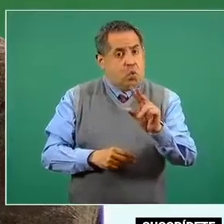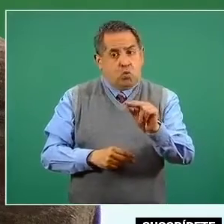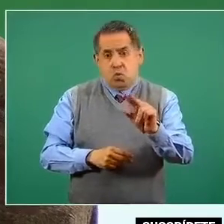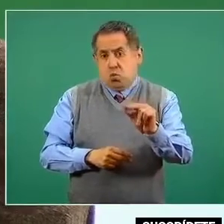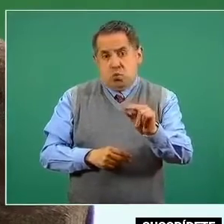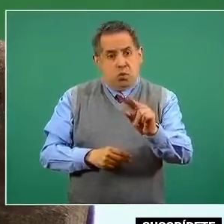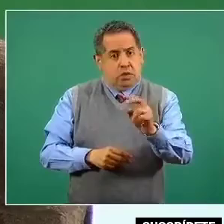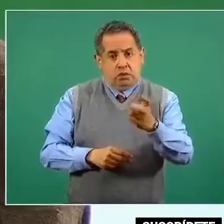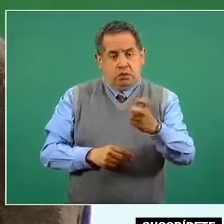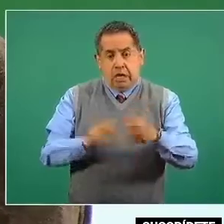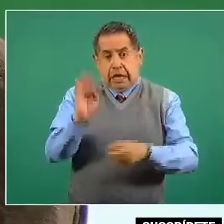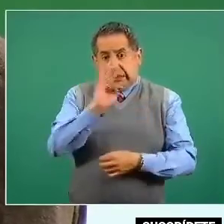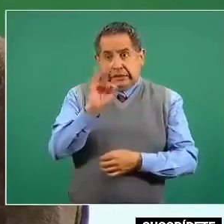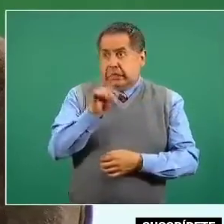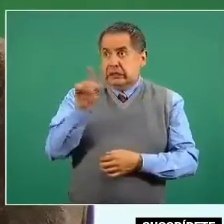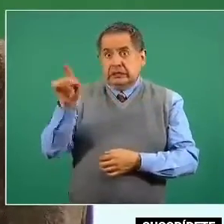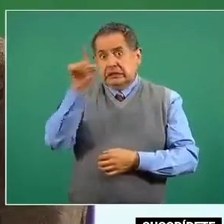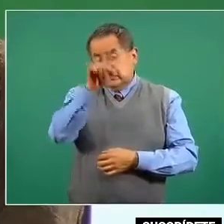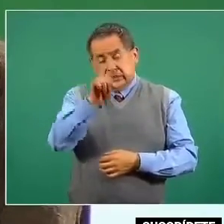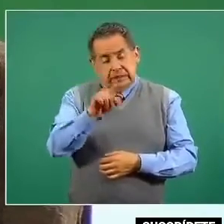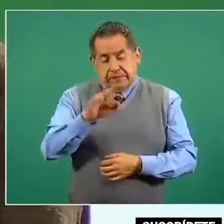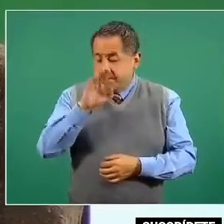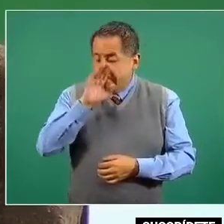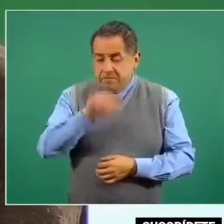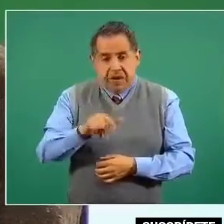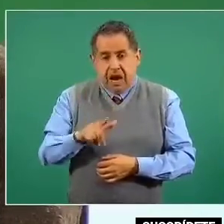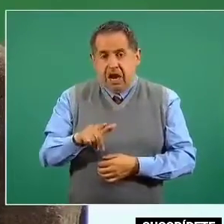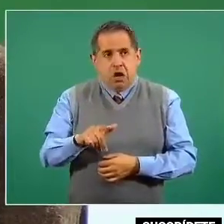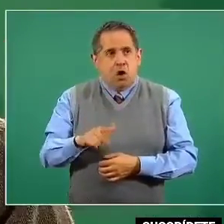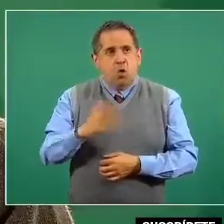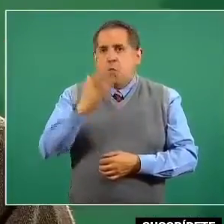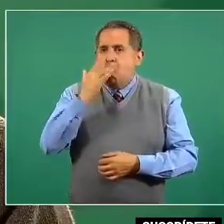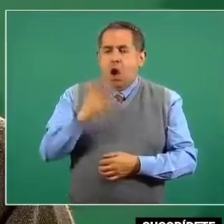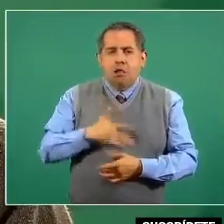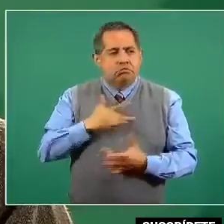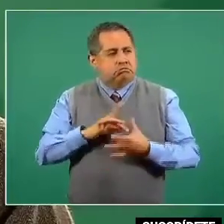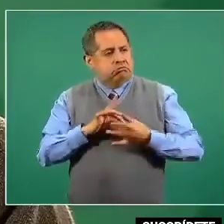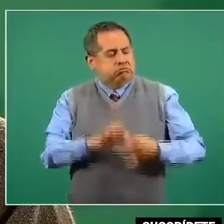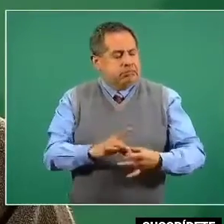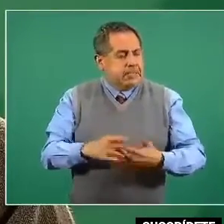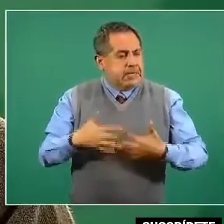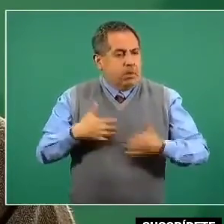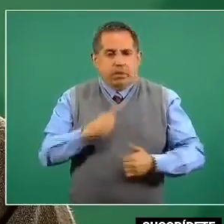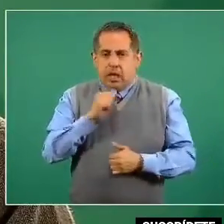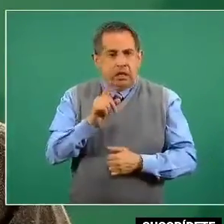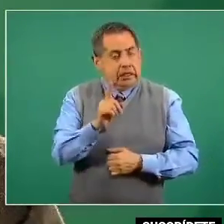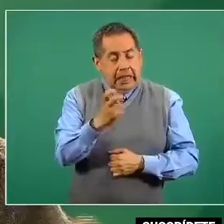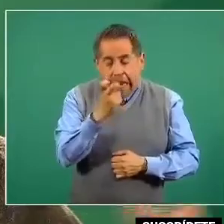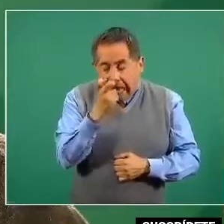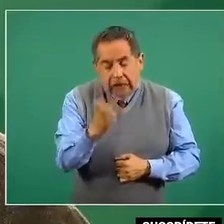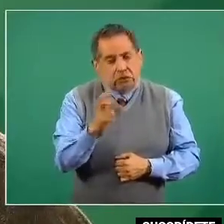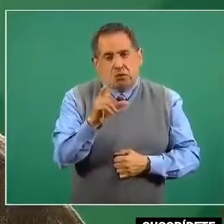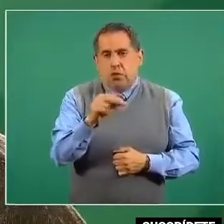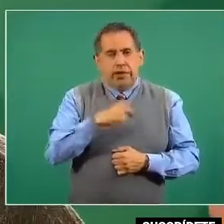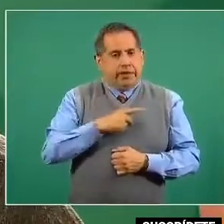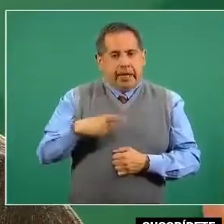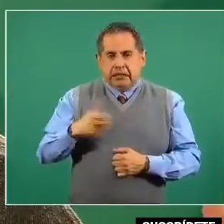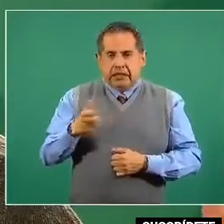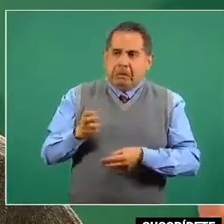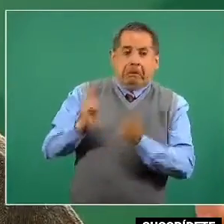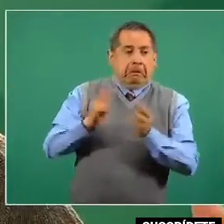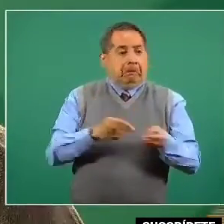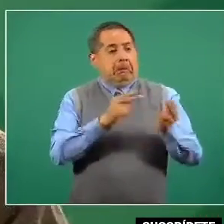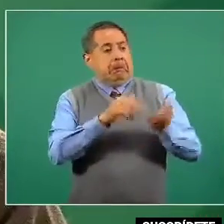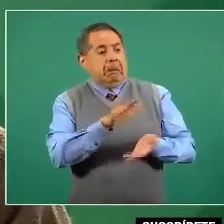en estas prácticas, estaría demostrando una falta de solidaridad y de conciencia sobre la magnitud de este